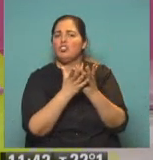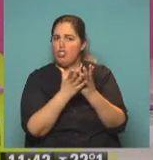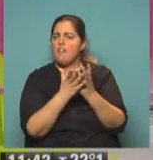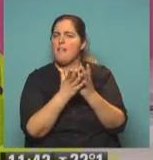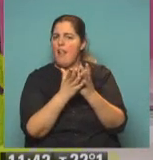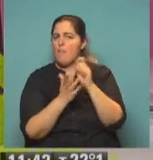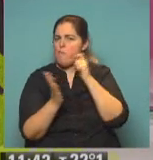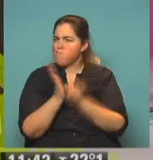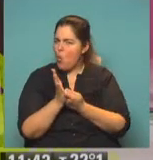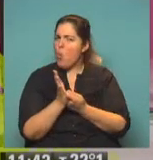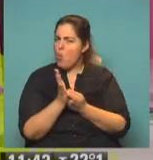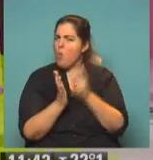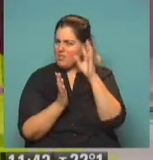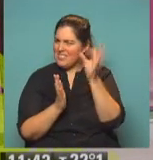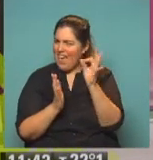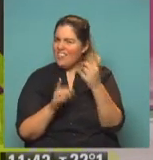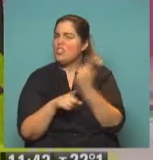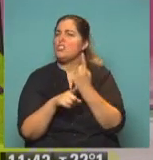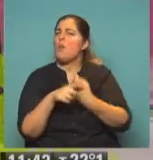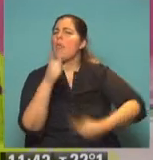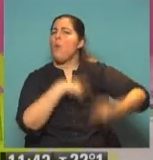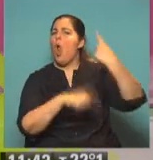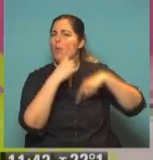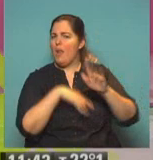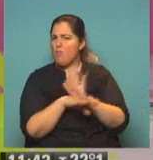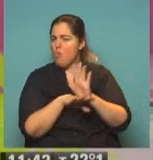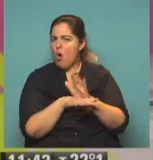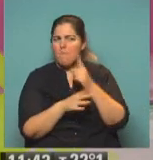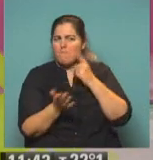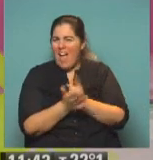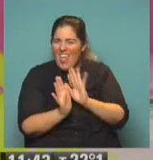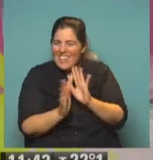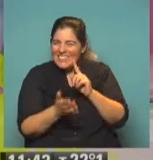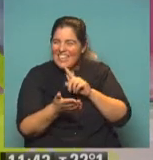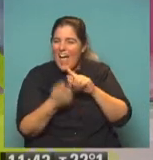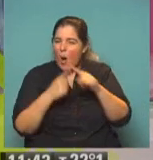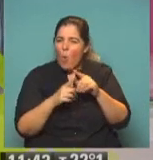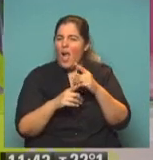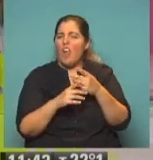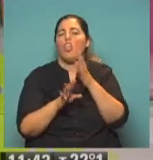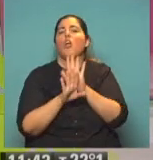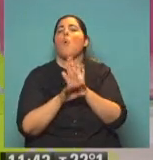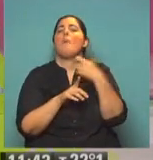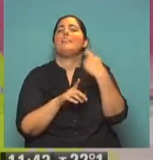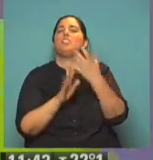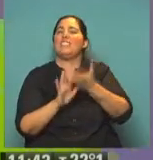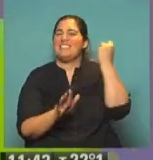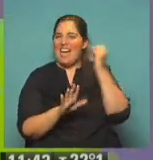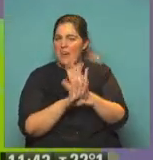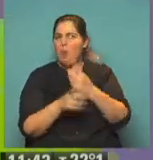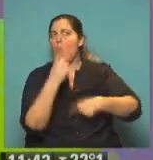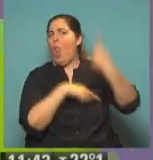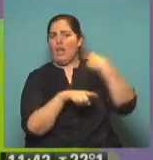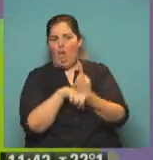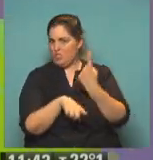hay estándares de no regresión, o sea, no se puede volver atrás con una política pública como fue el quite de las pensiones. Pero me parece que